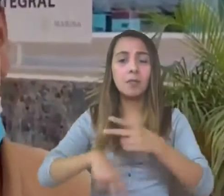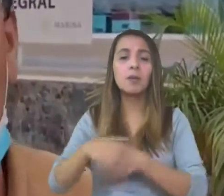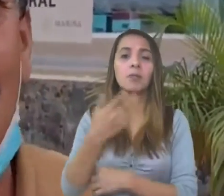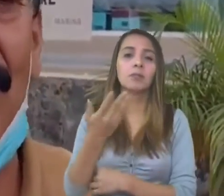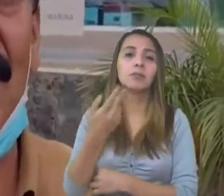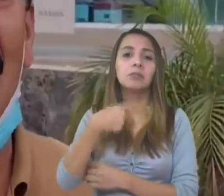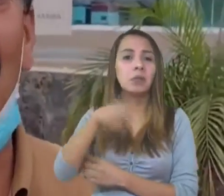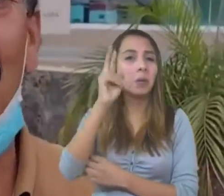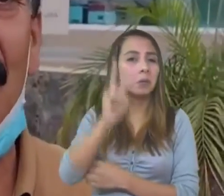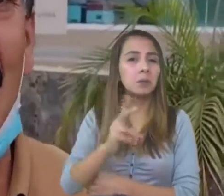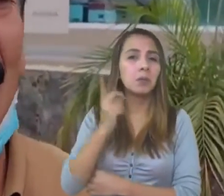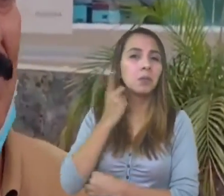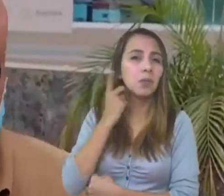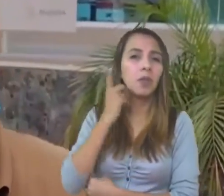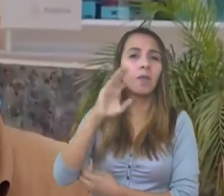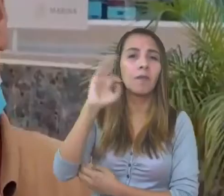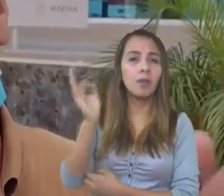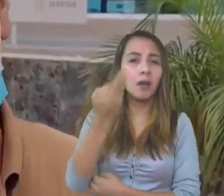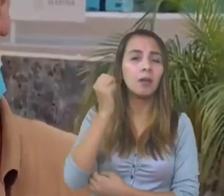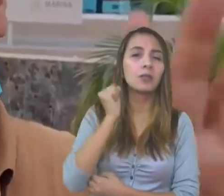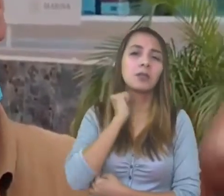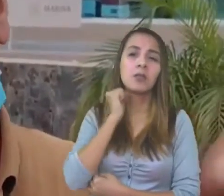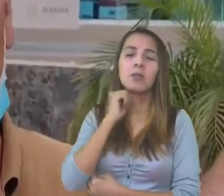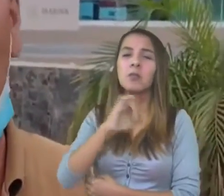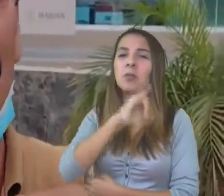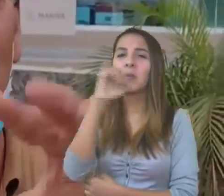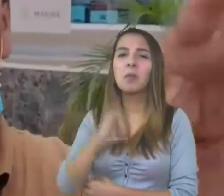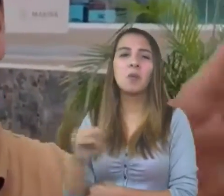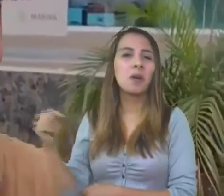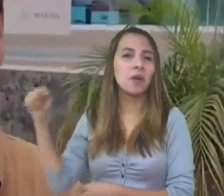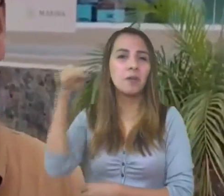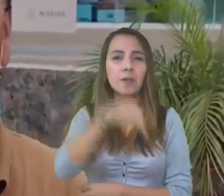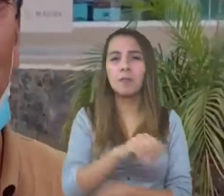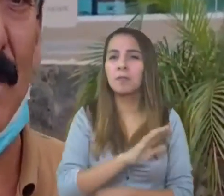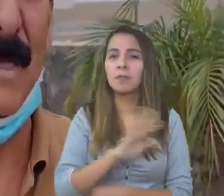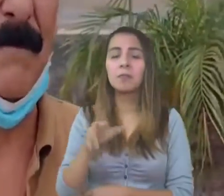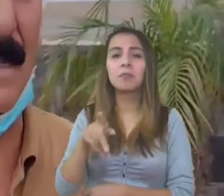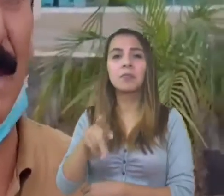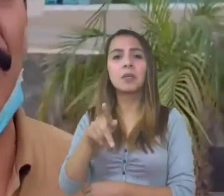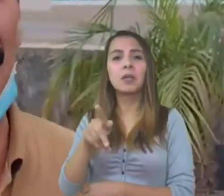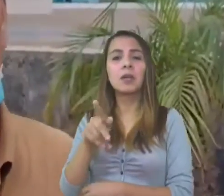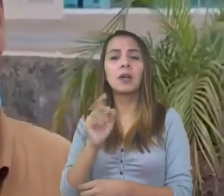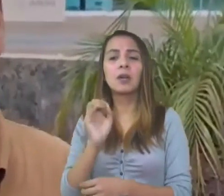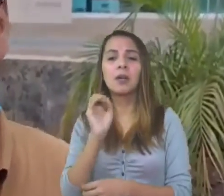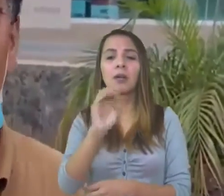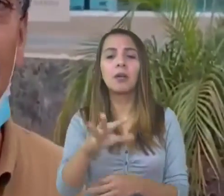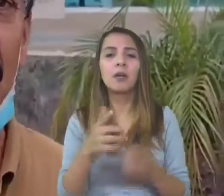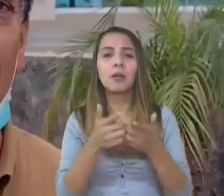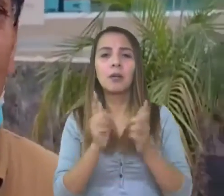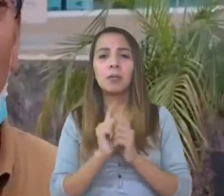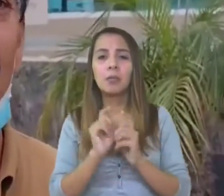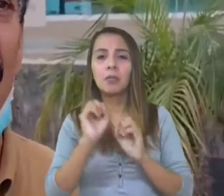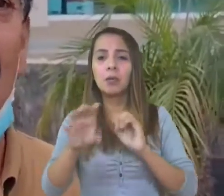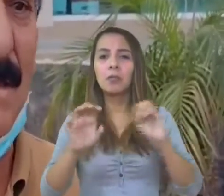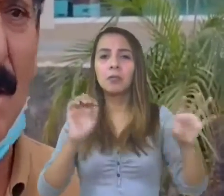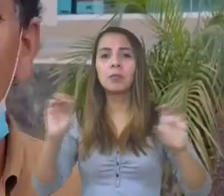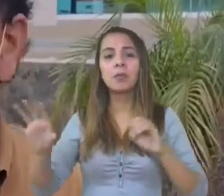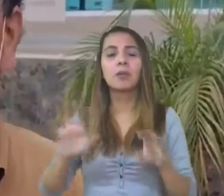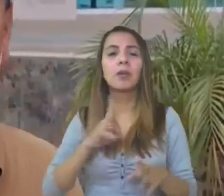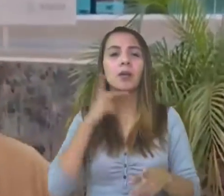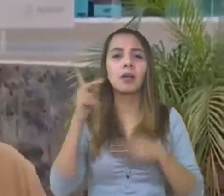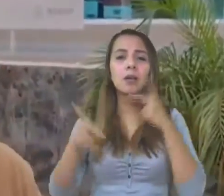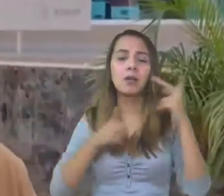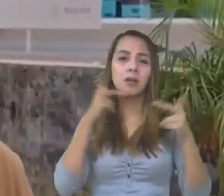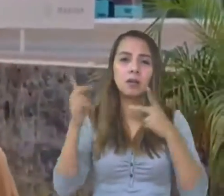diputado federal, un senador. Hay puro aventar rollitos en los grupos. ¿verdad? Ajá. Nomás como para... También, puro choro